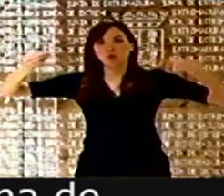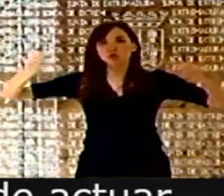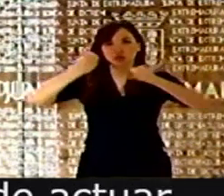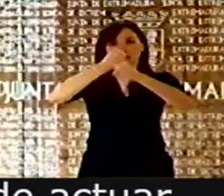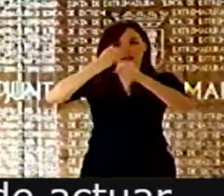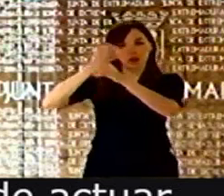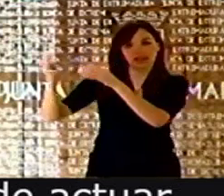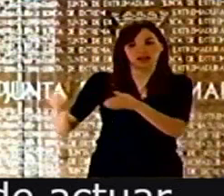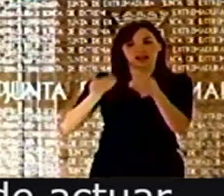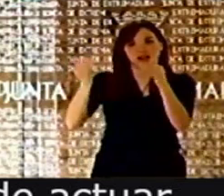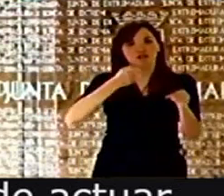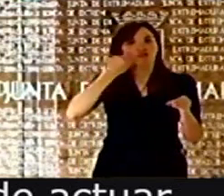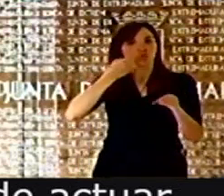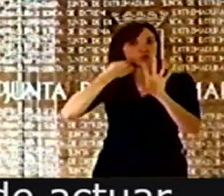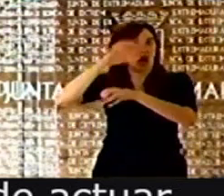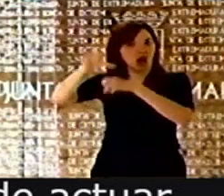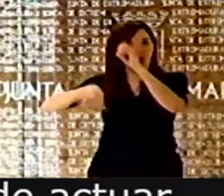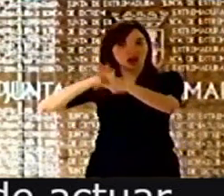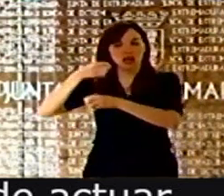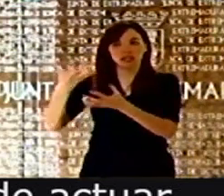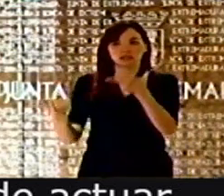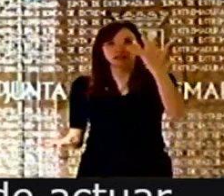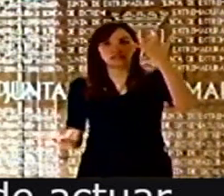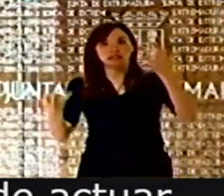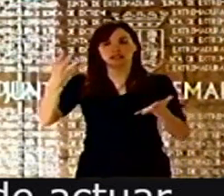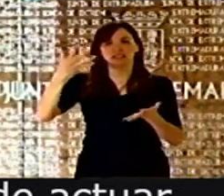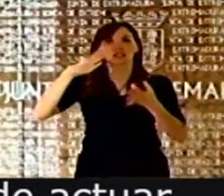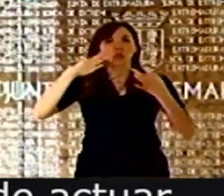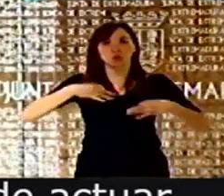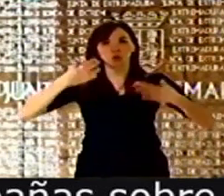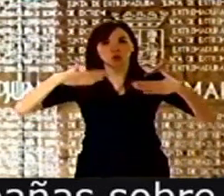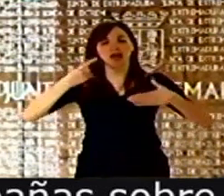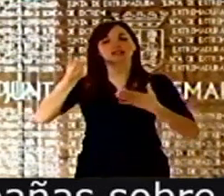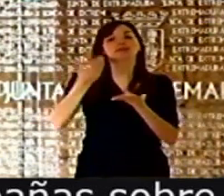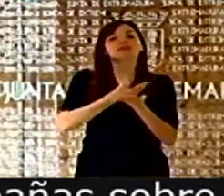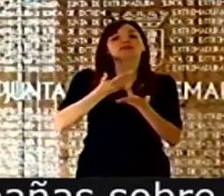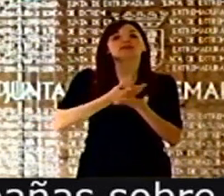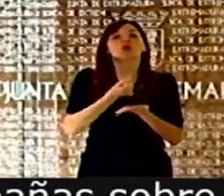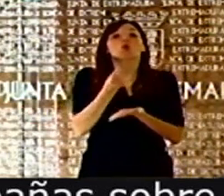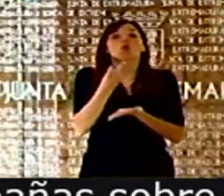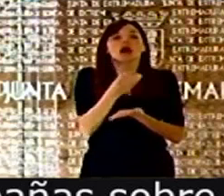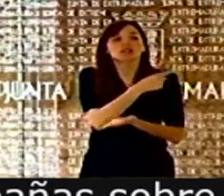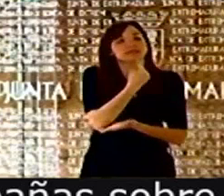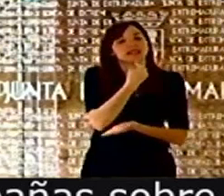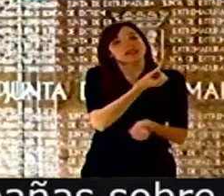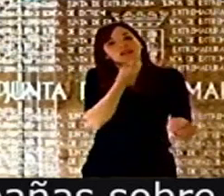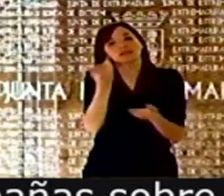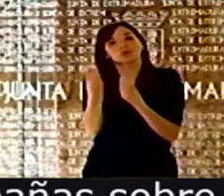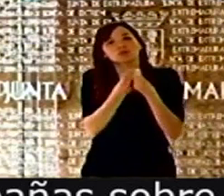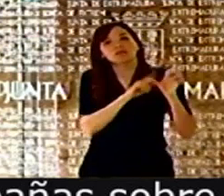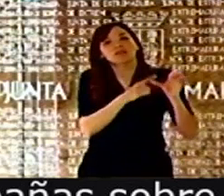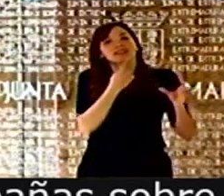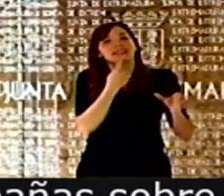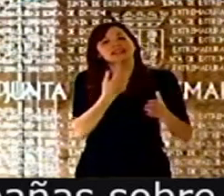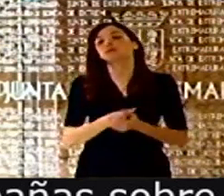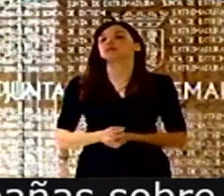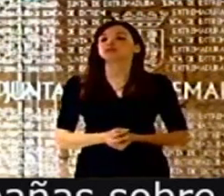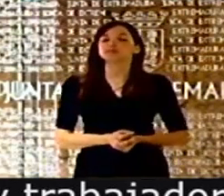temporeros que tienen esa inseguridad sobre qué es lo que van a cobrar, cómo no. Entonces, ¿qué mensaje le lanzarían desde la Junta? ¿Qué